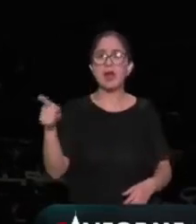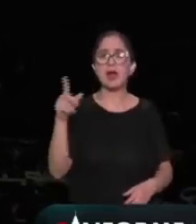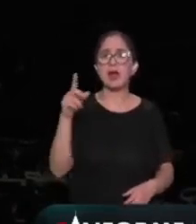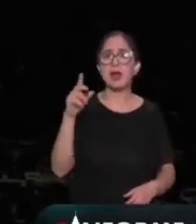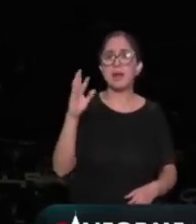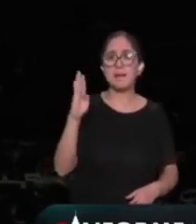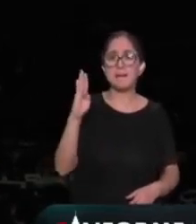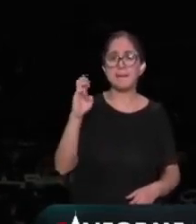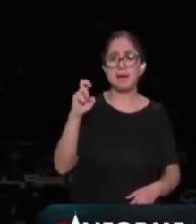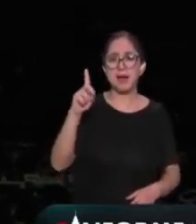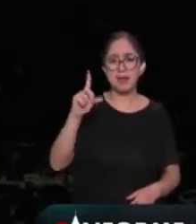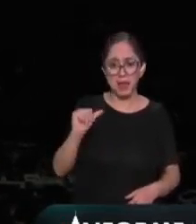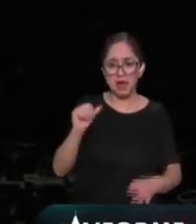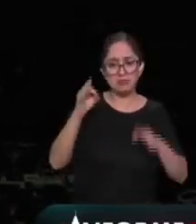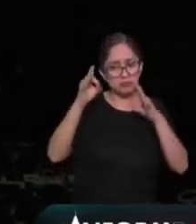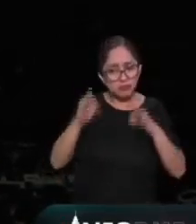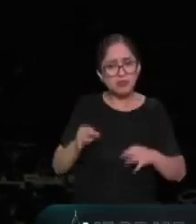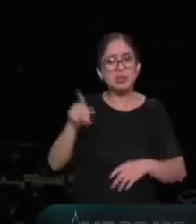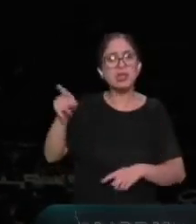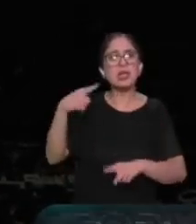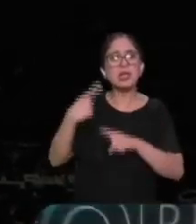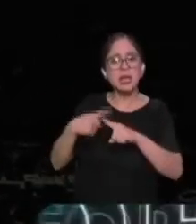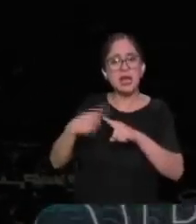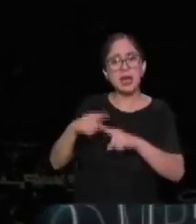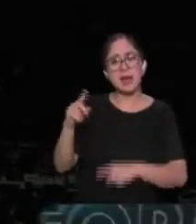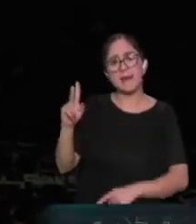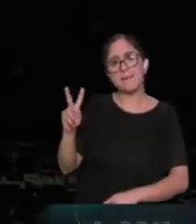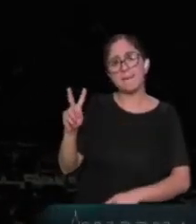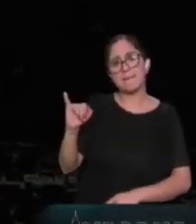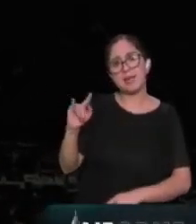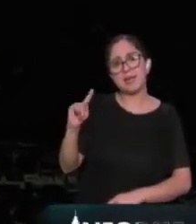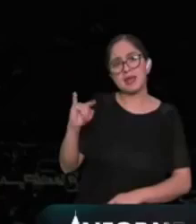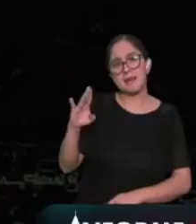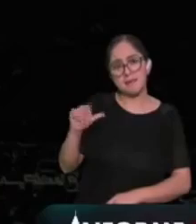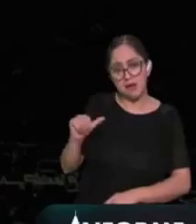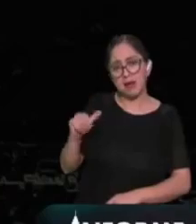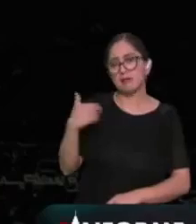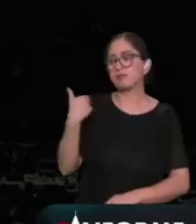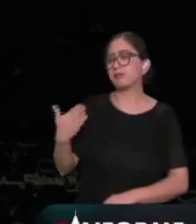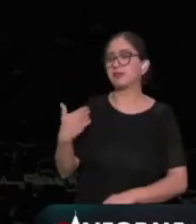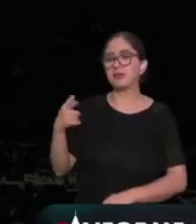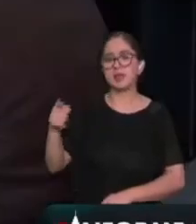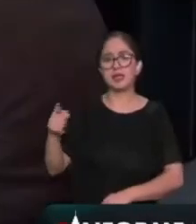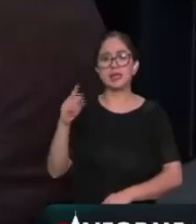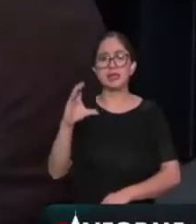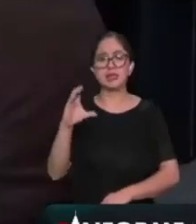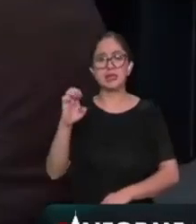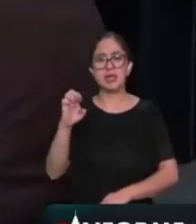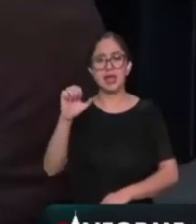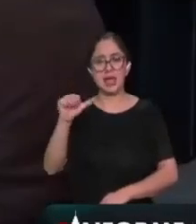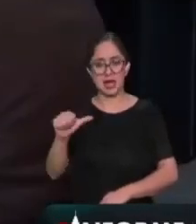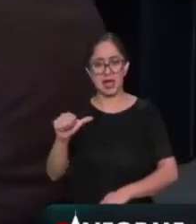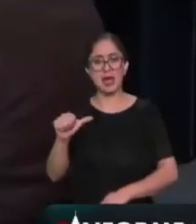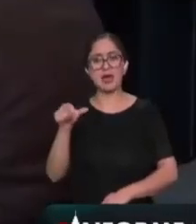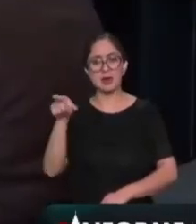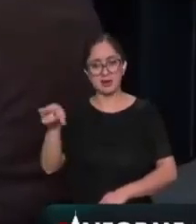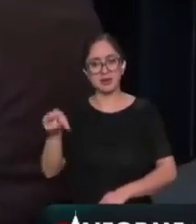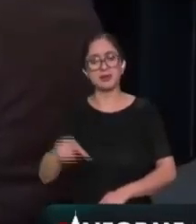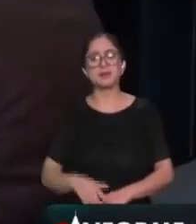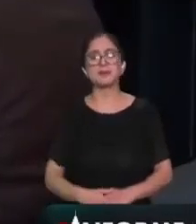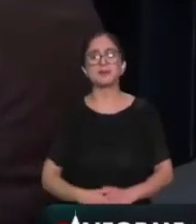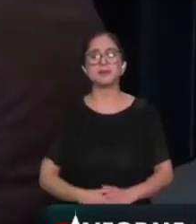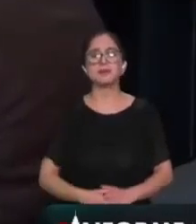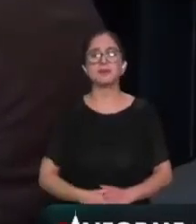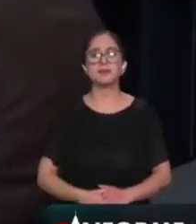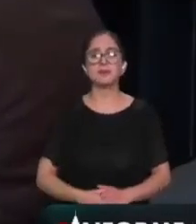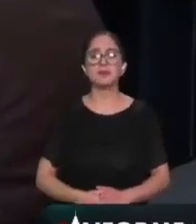que es el RENAVI, y eso fue por parte de la CEAP. De la Comisión de Ejecutiva de Atención a Víctimas. De